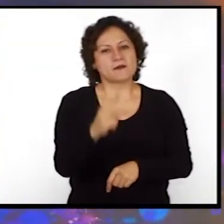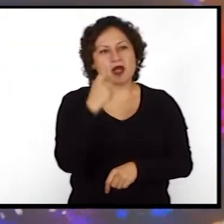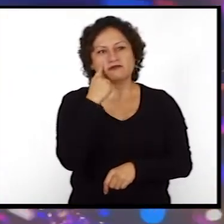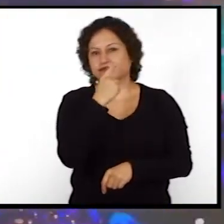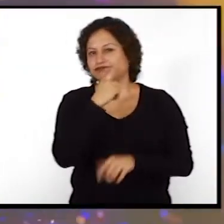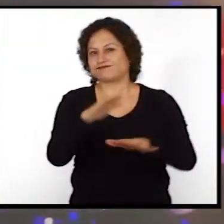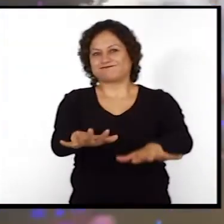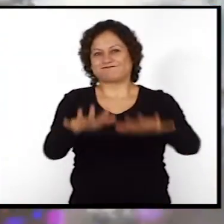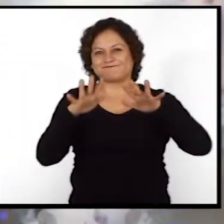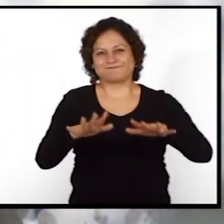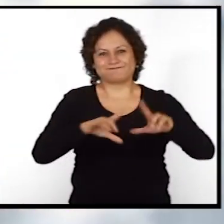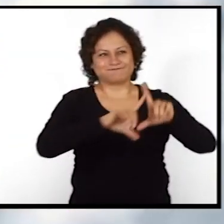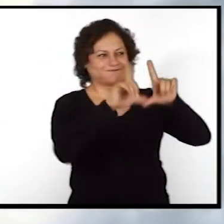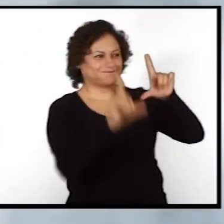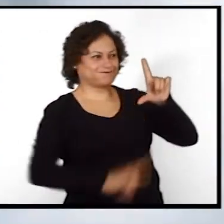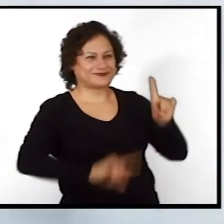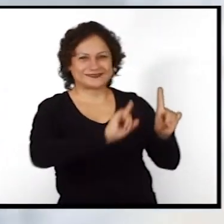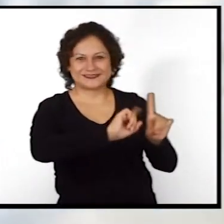reguilete multicolor.